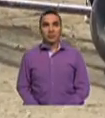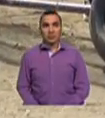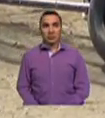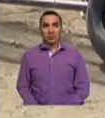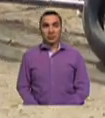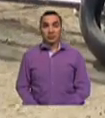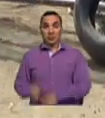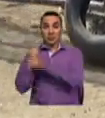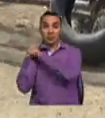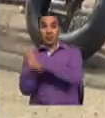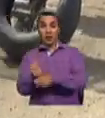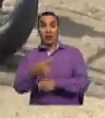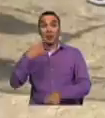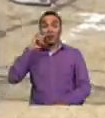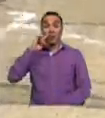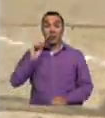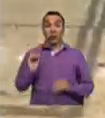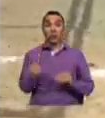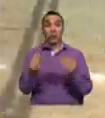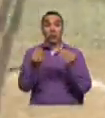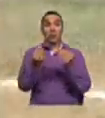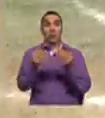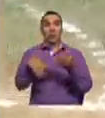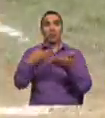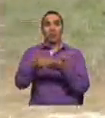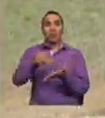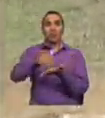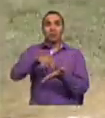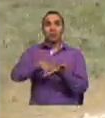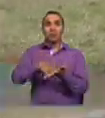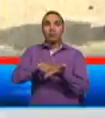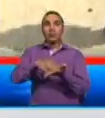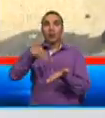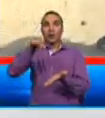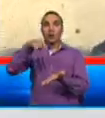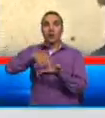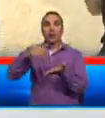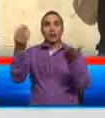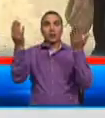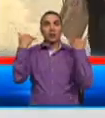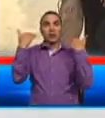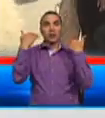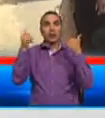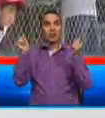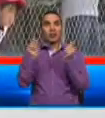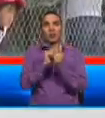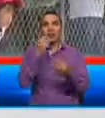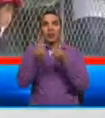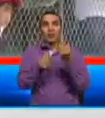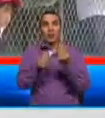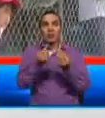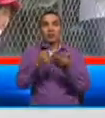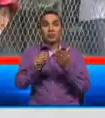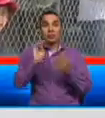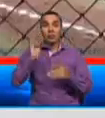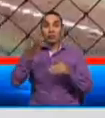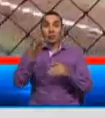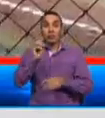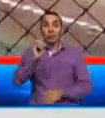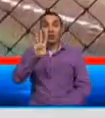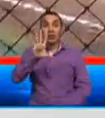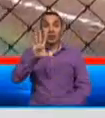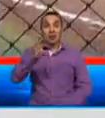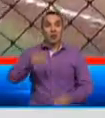el béisbol infantil y juvenil se acentúa y se expande en la ciudad de guayaquil con la realización de la edición 45